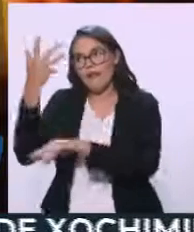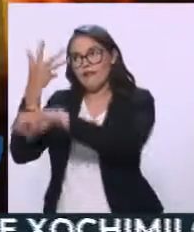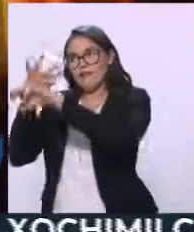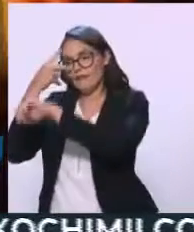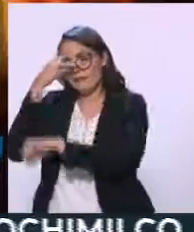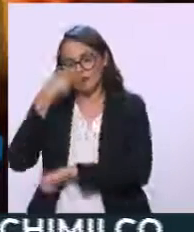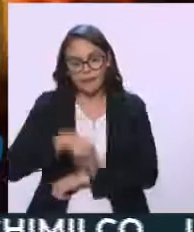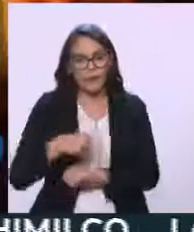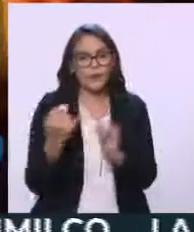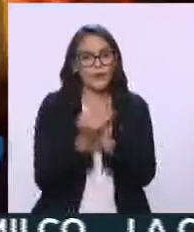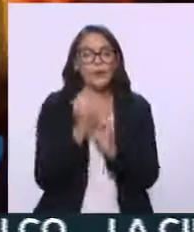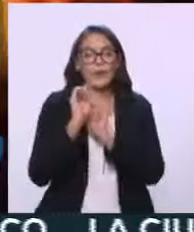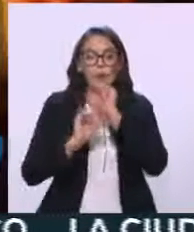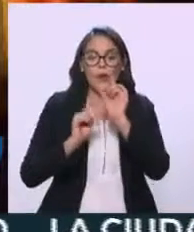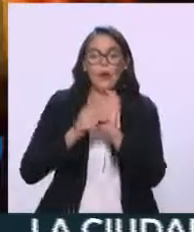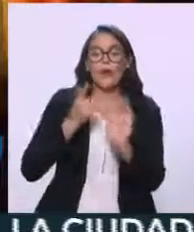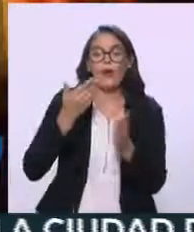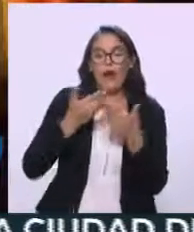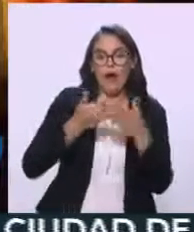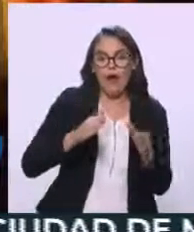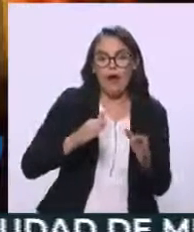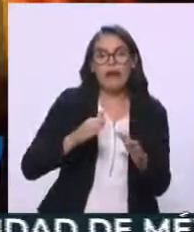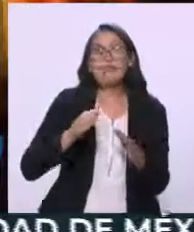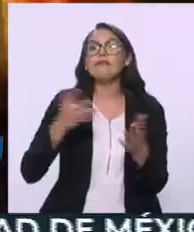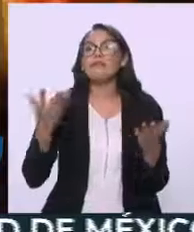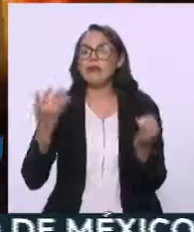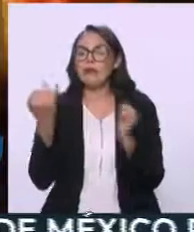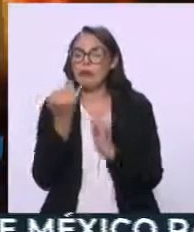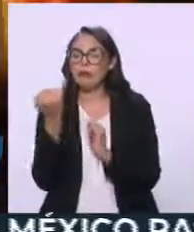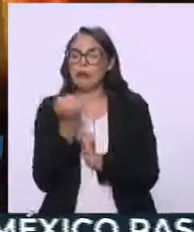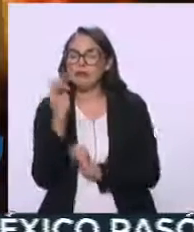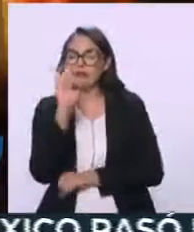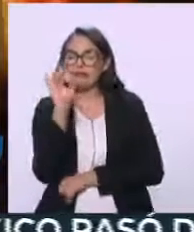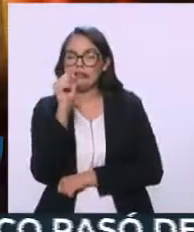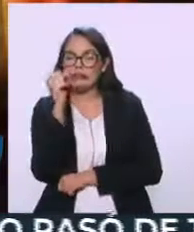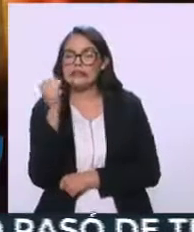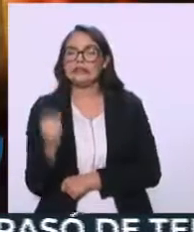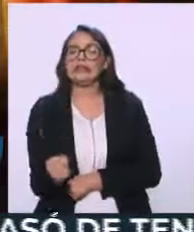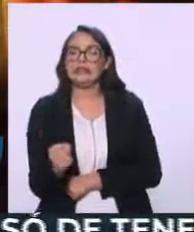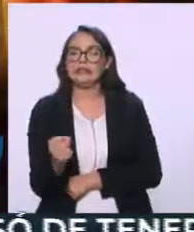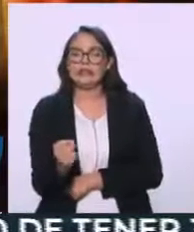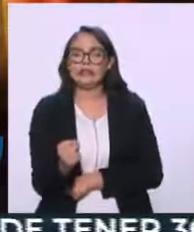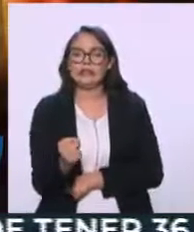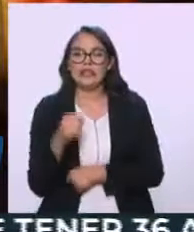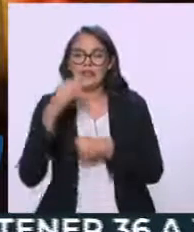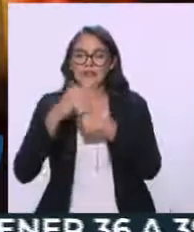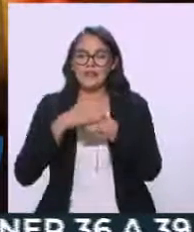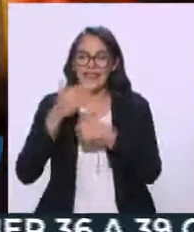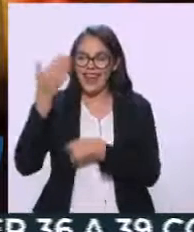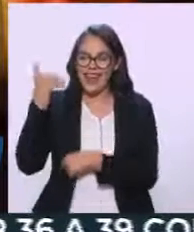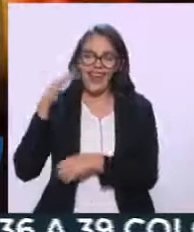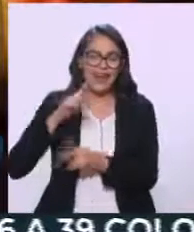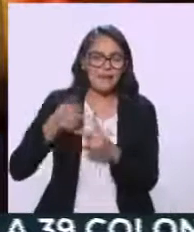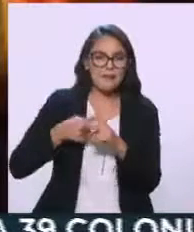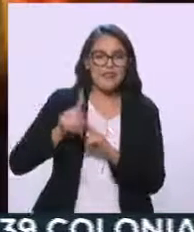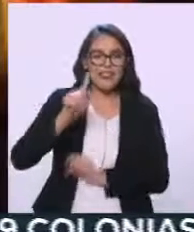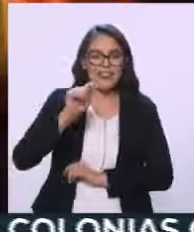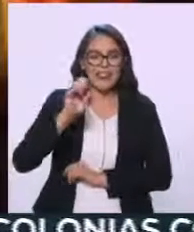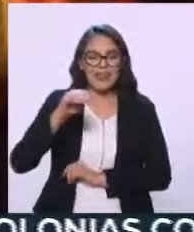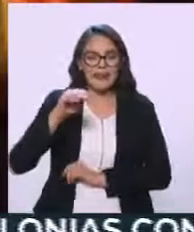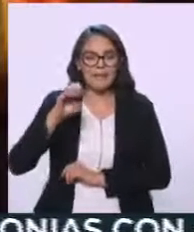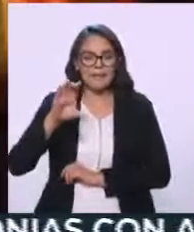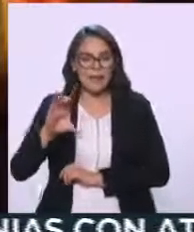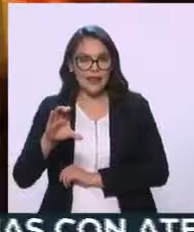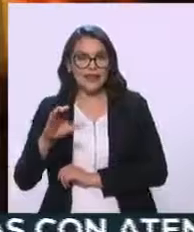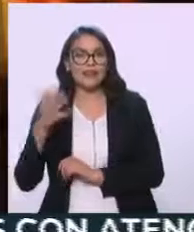México, seguramente están teniendo algún efecto. De hecho, también probablemente la entrada en vigor del TEMEC, por